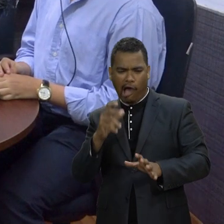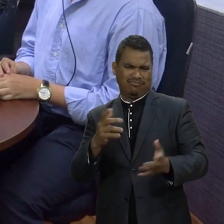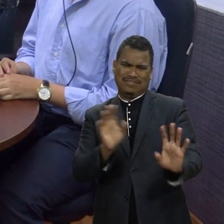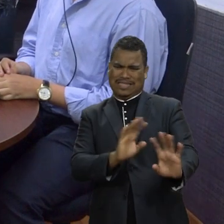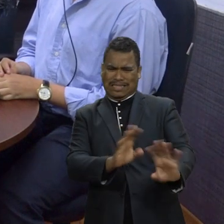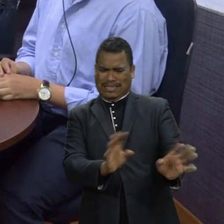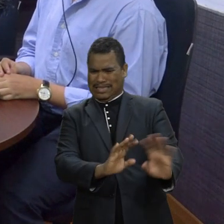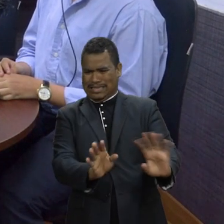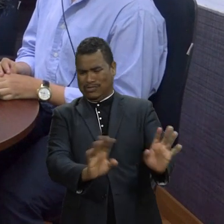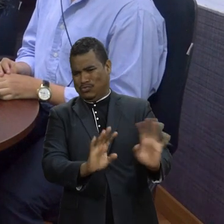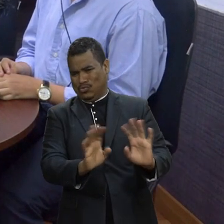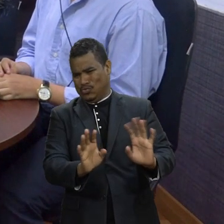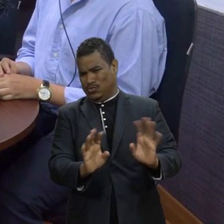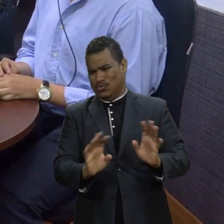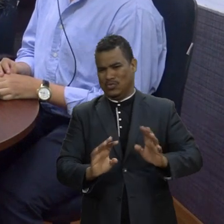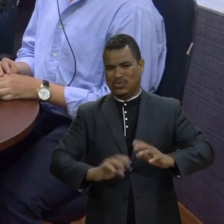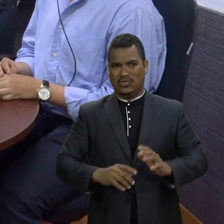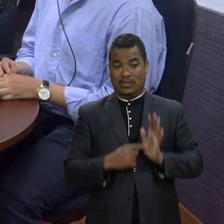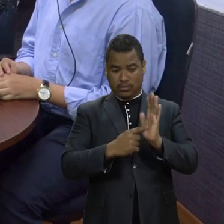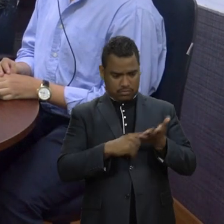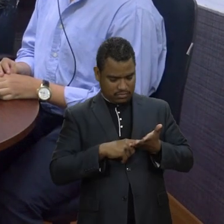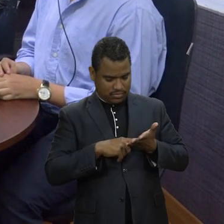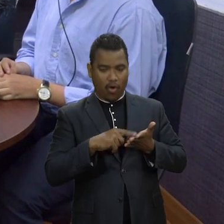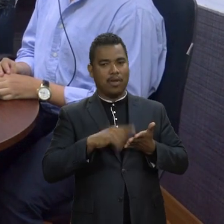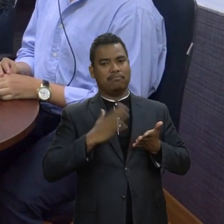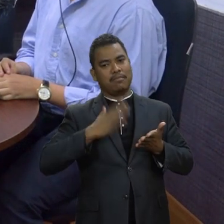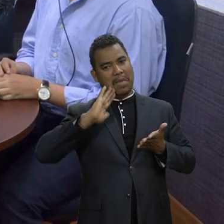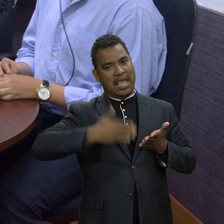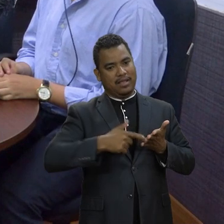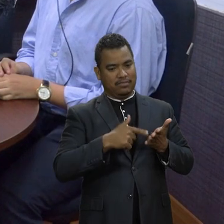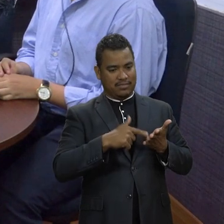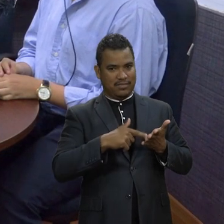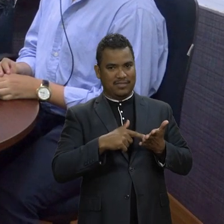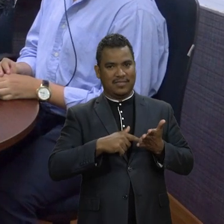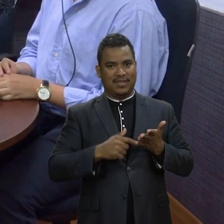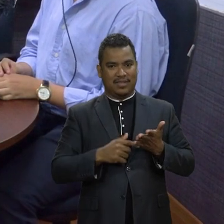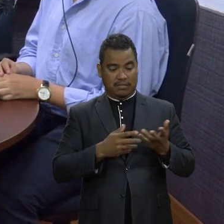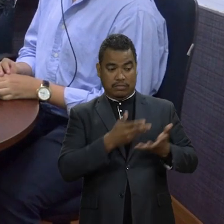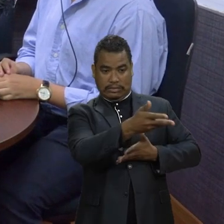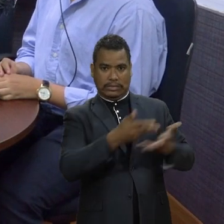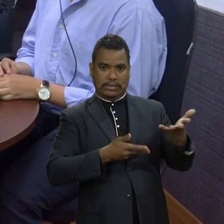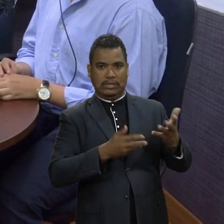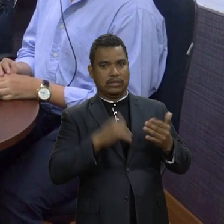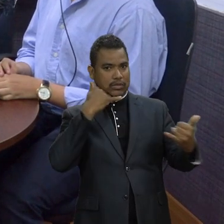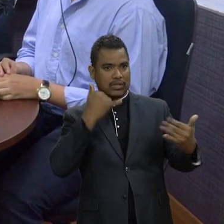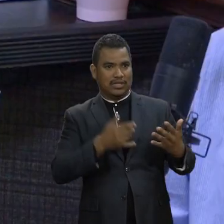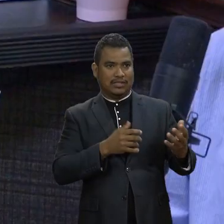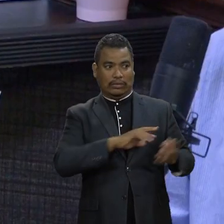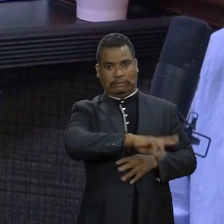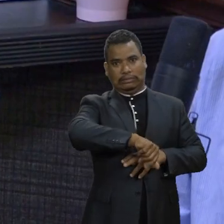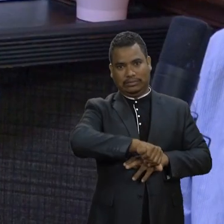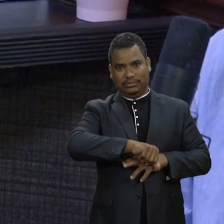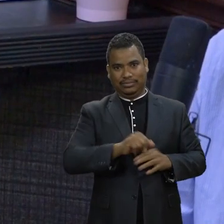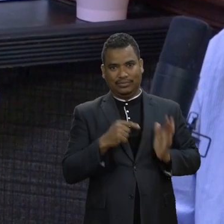¿Tiene su playlist disponible ahí para enseñárnoslo? No, el de mi hija. Okay, uy, okay. ¿Comparten playlist? No, yo